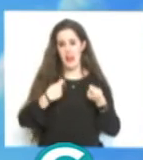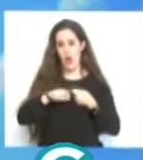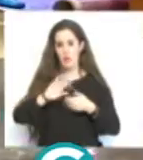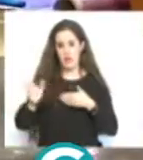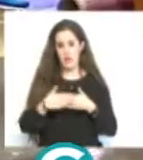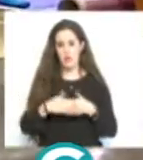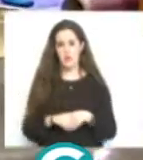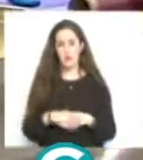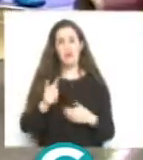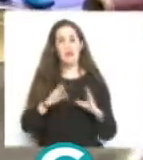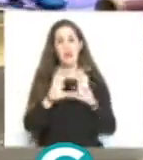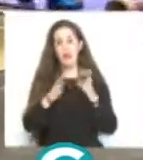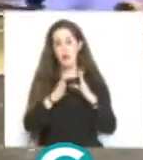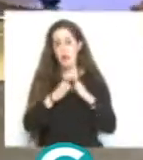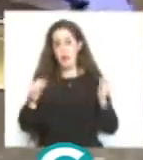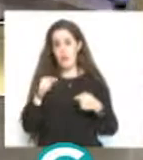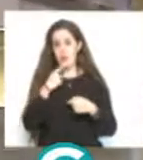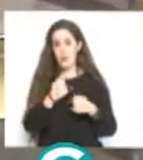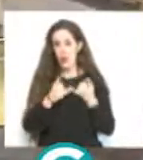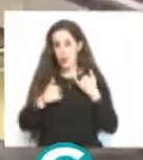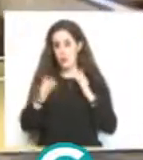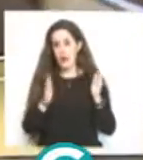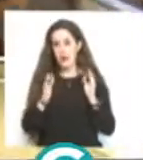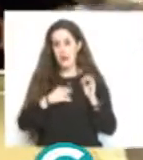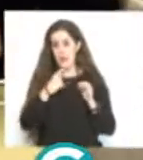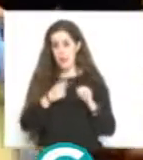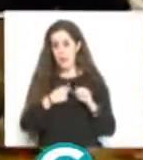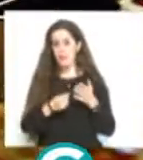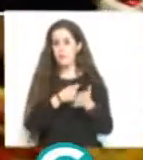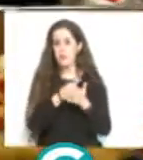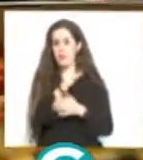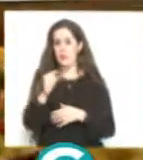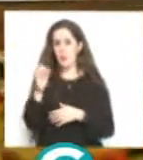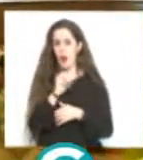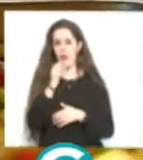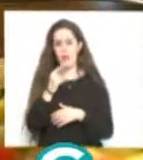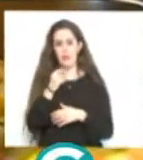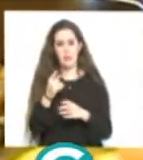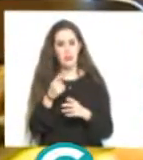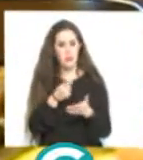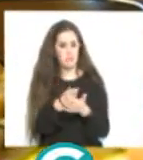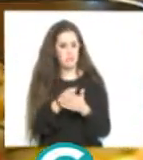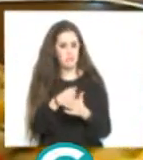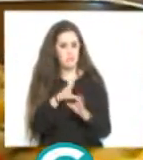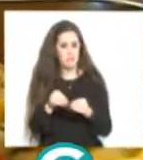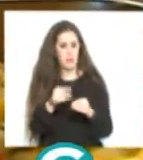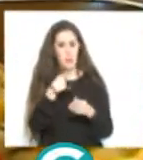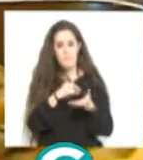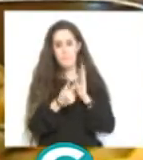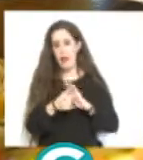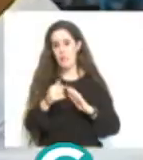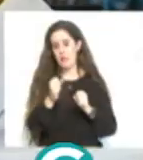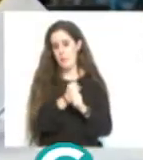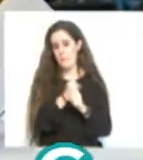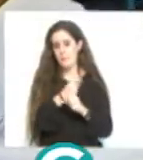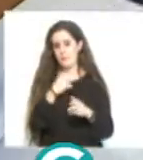Según ha informado la Junta, de la última edición de los planes de empleo se ha abonado el 100% del incentivo correspondiente a estos planes de empleo en el